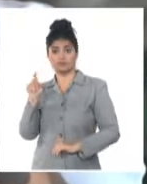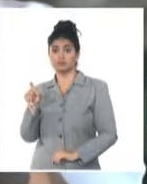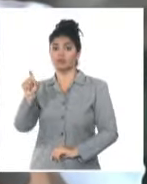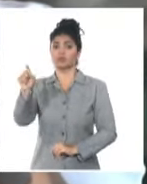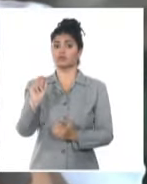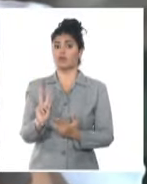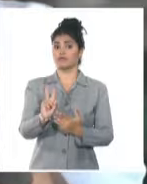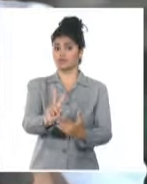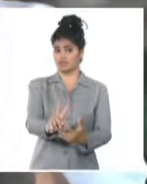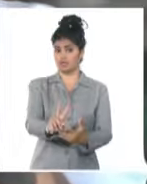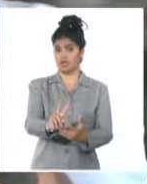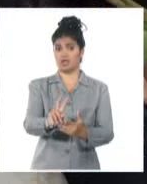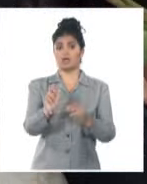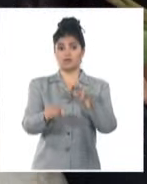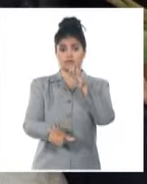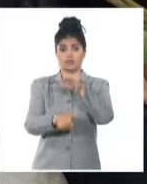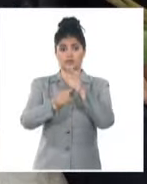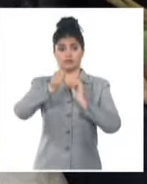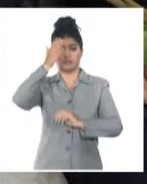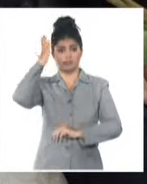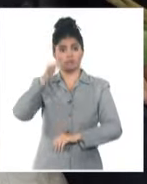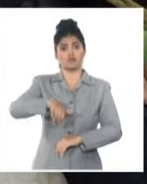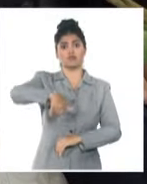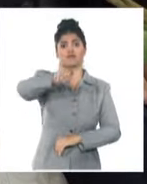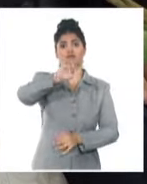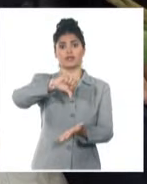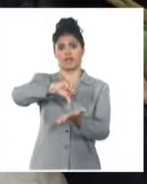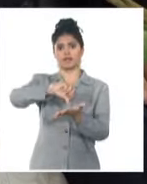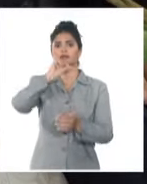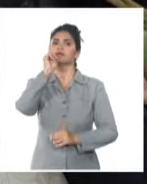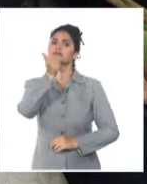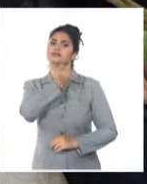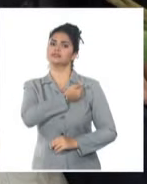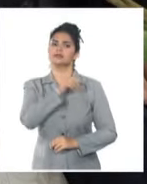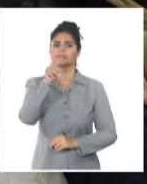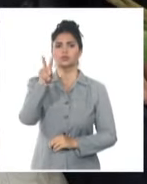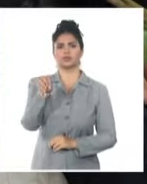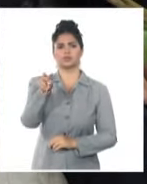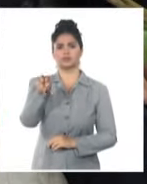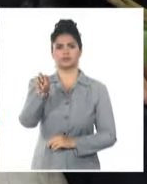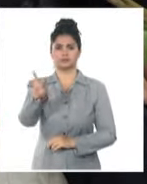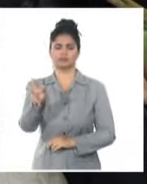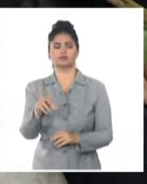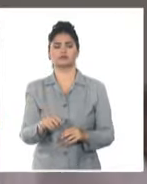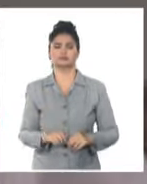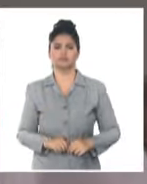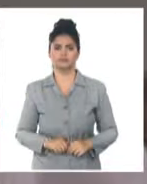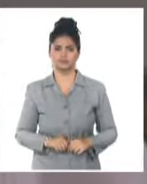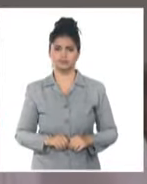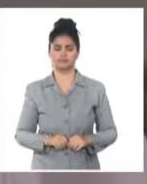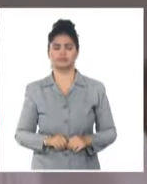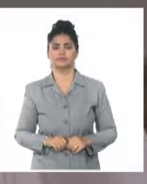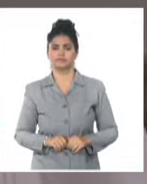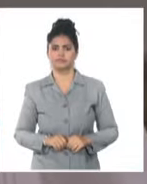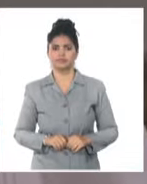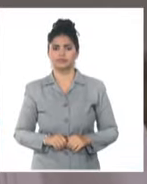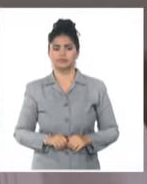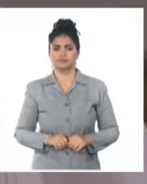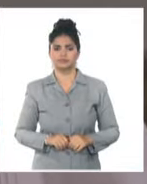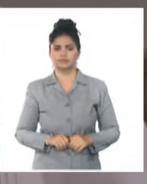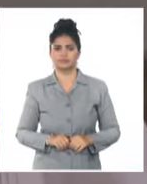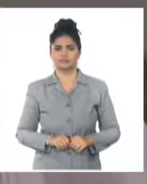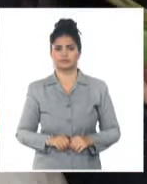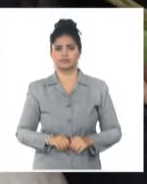en diciembre de 2023. También olvidaré el encuentro sincero y cálido con el líder supremo